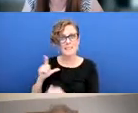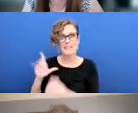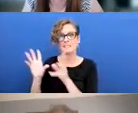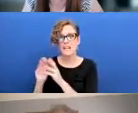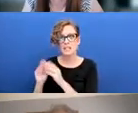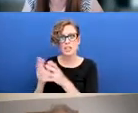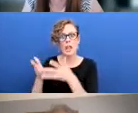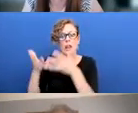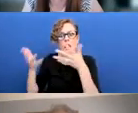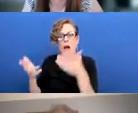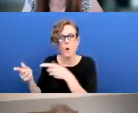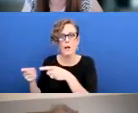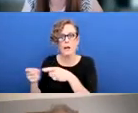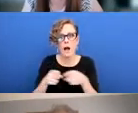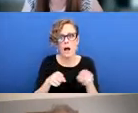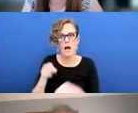esta sesión legislativa.